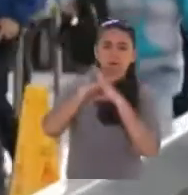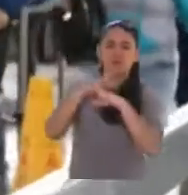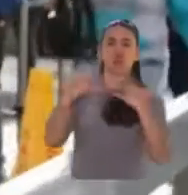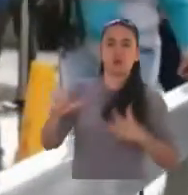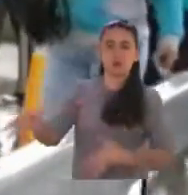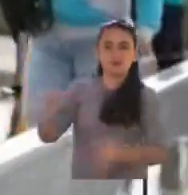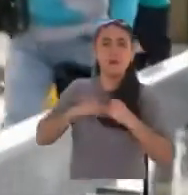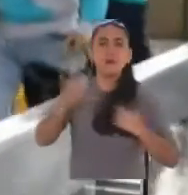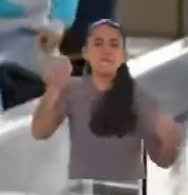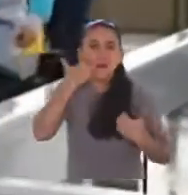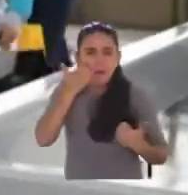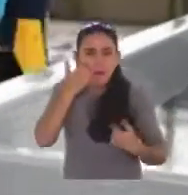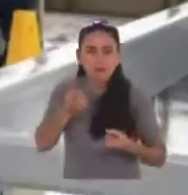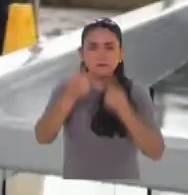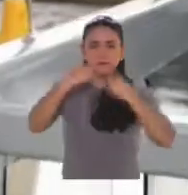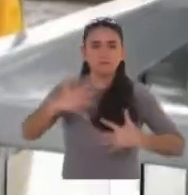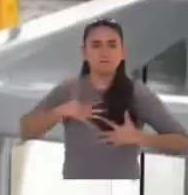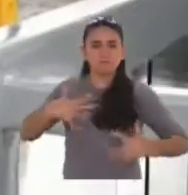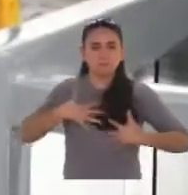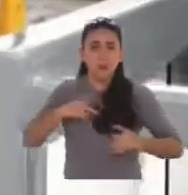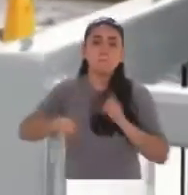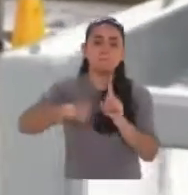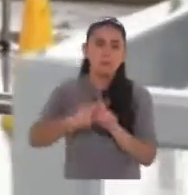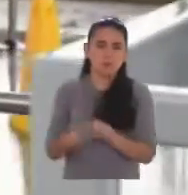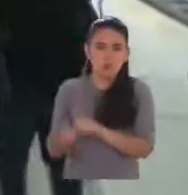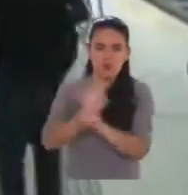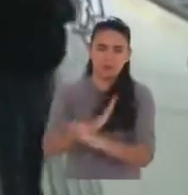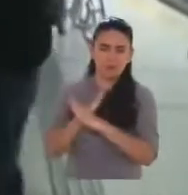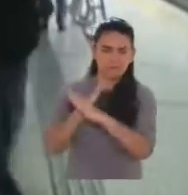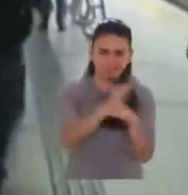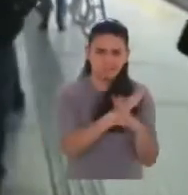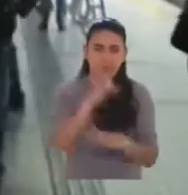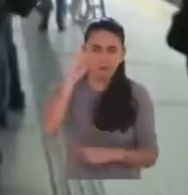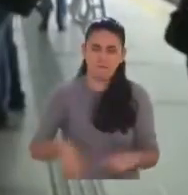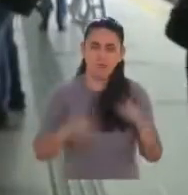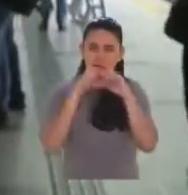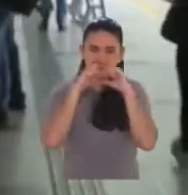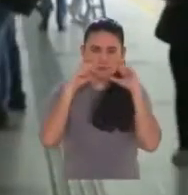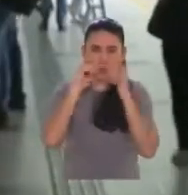enfermedades respiratorias y el contagio de COVID-19.